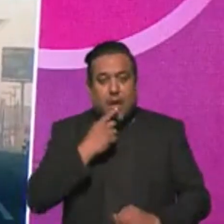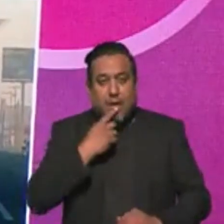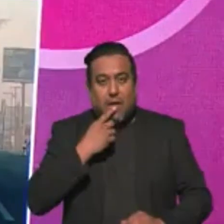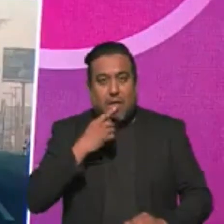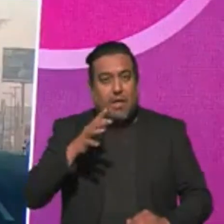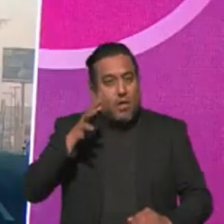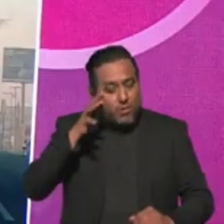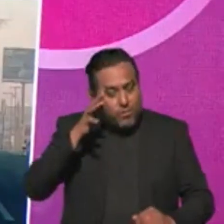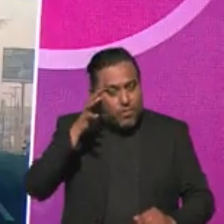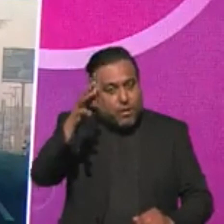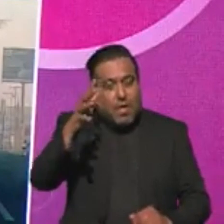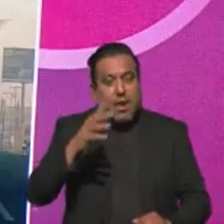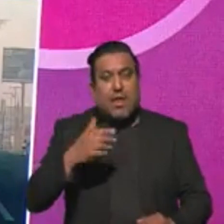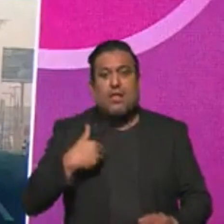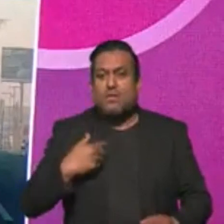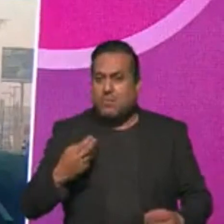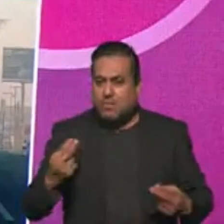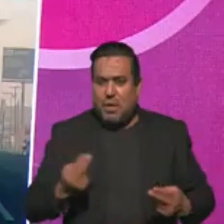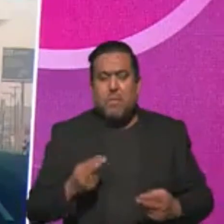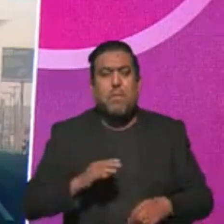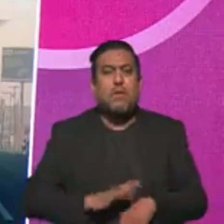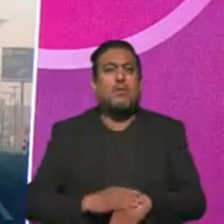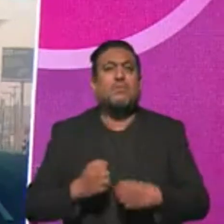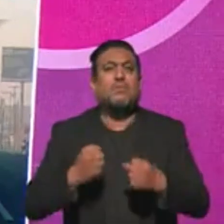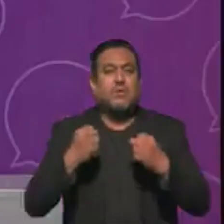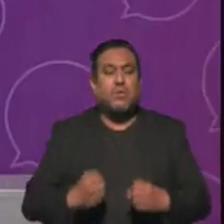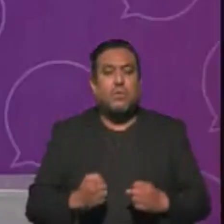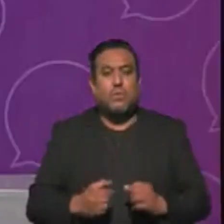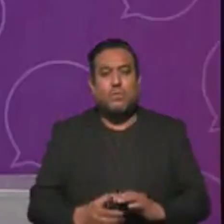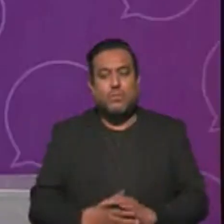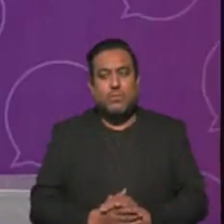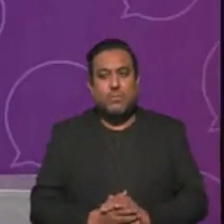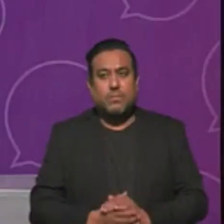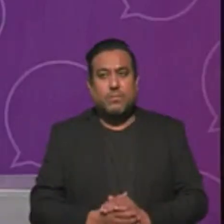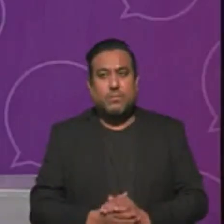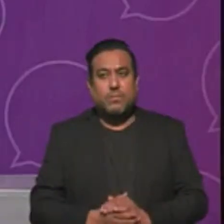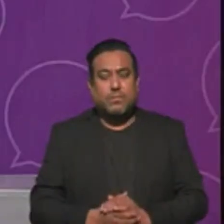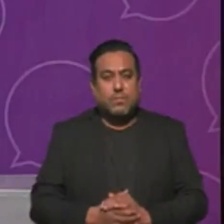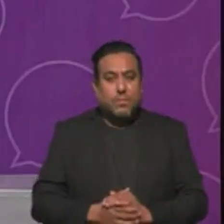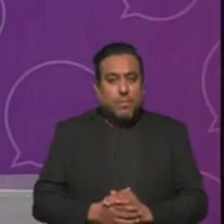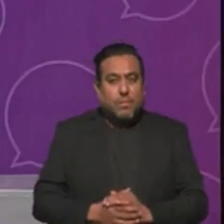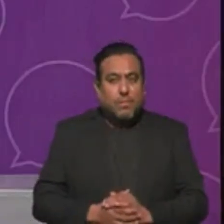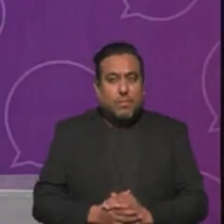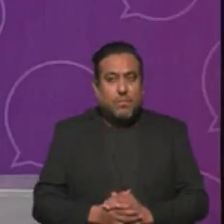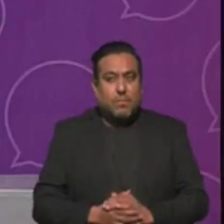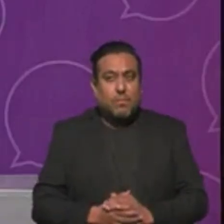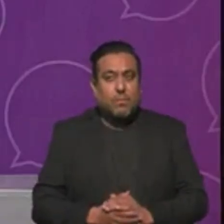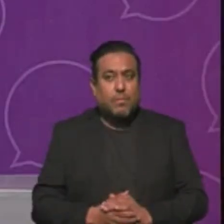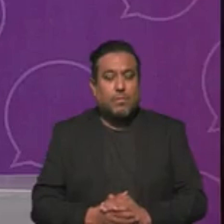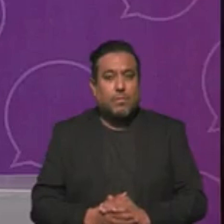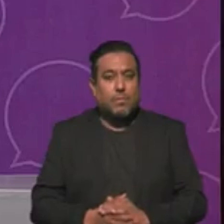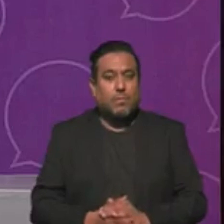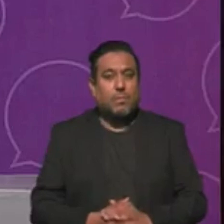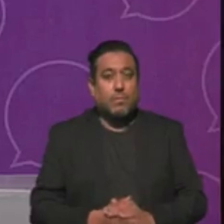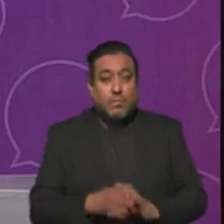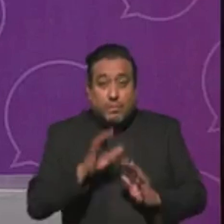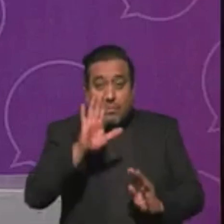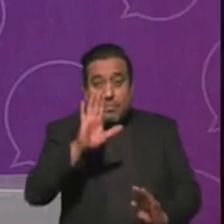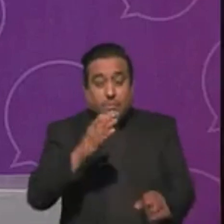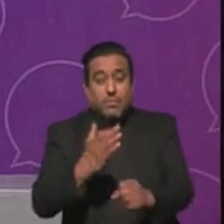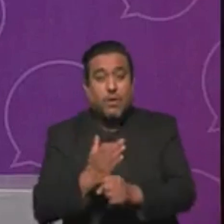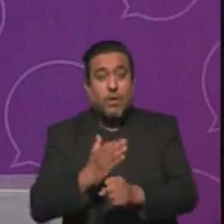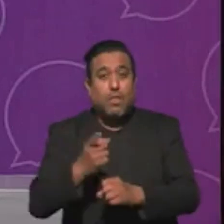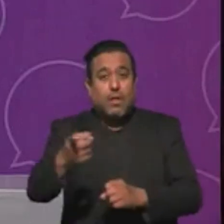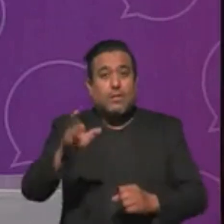esperanza no se rinde Gracias candidato finalmente vamos con adelante va a haber una réplica por